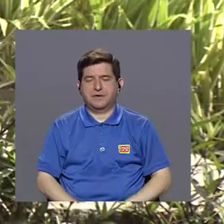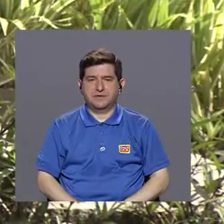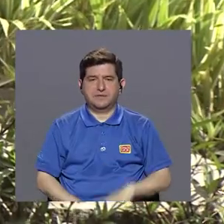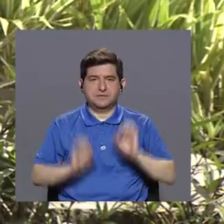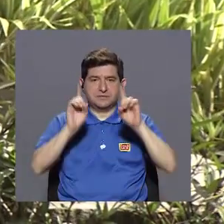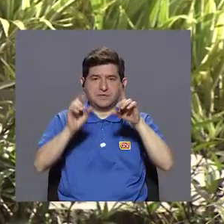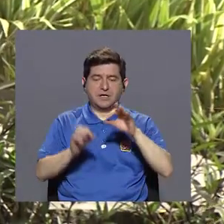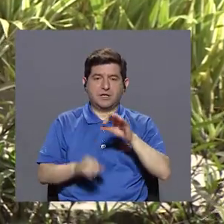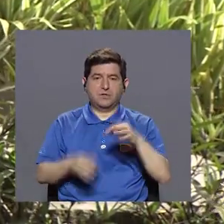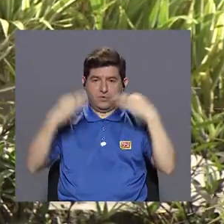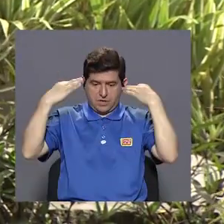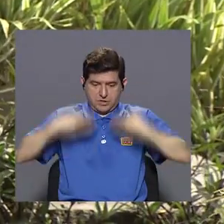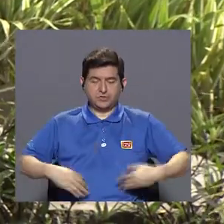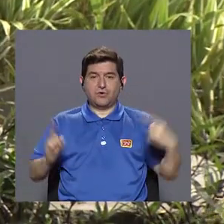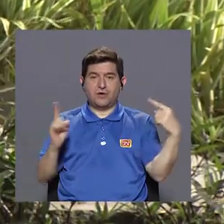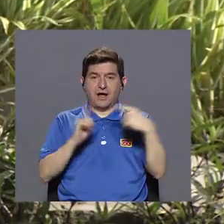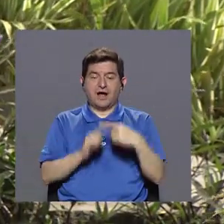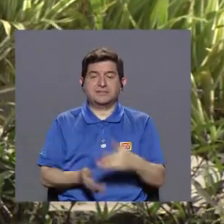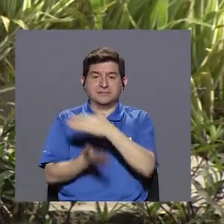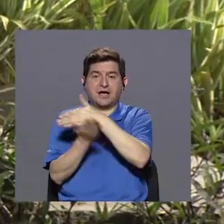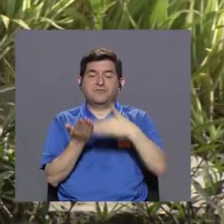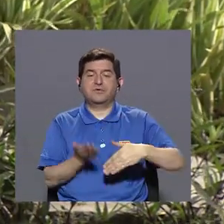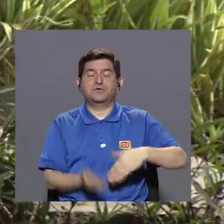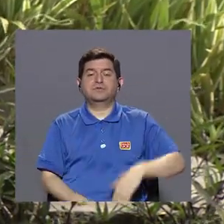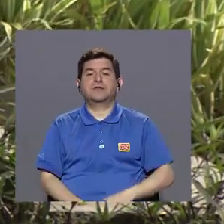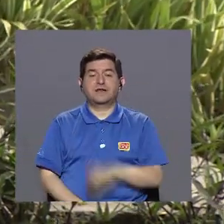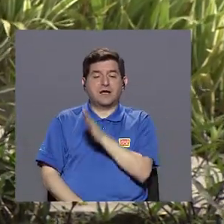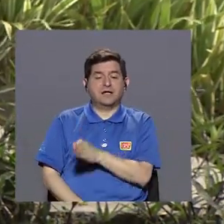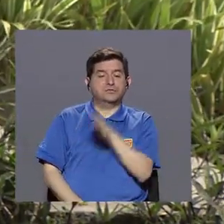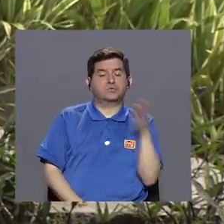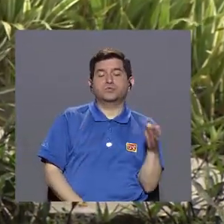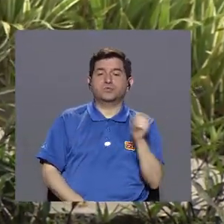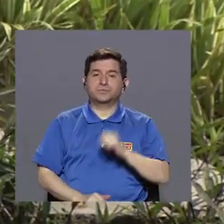física ha llegado hasta la frontera sur, ¿verdad?